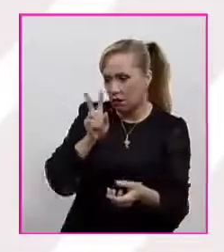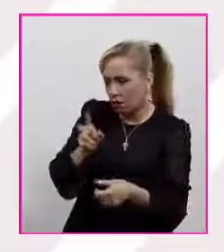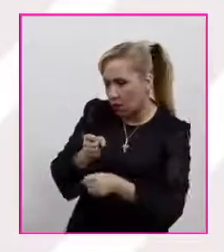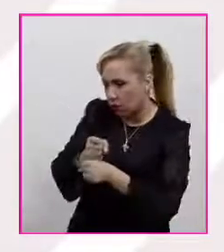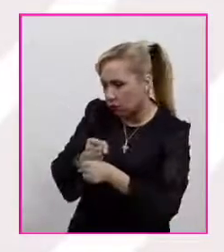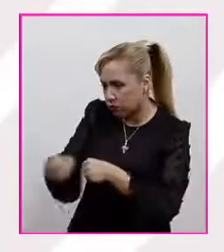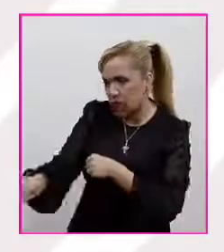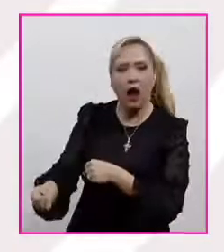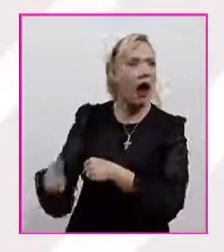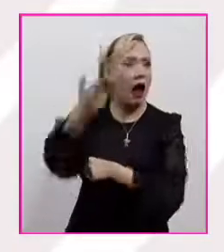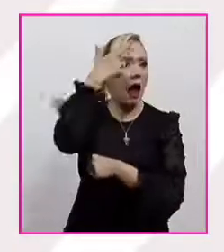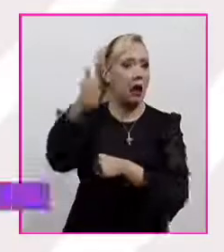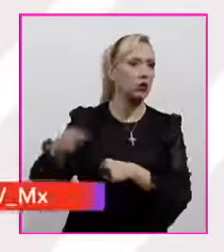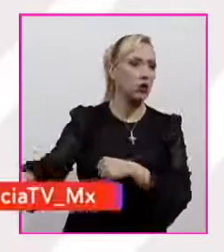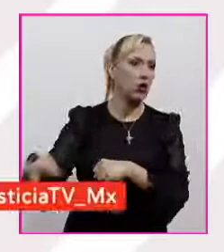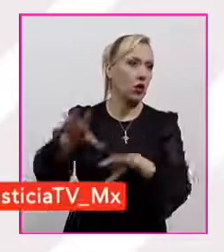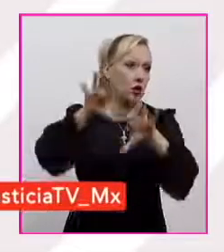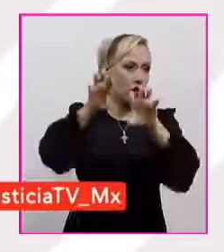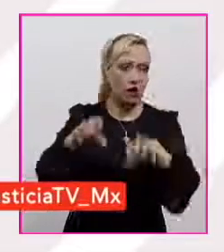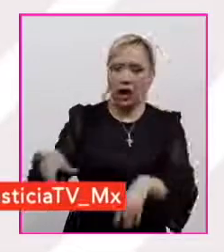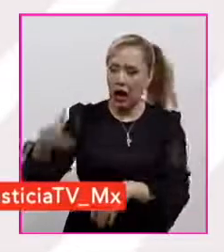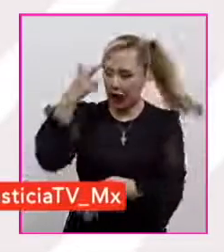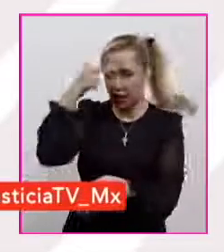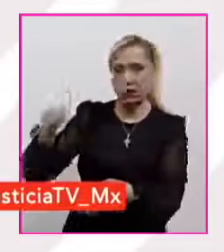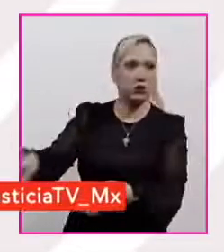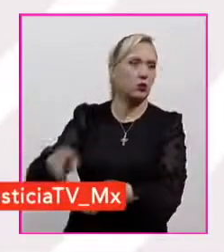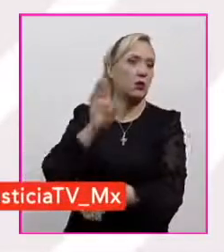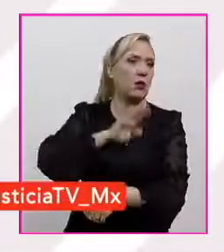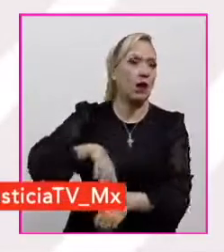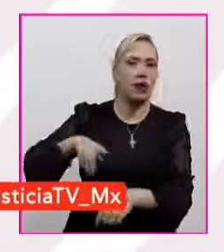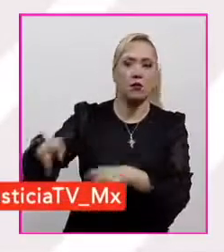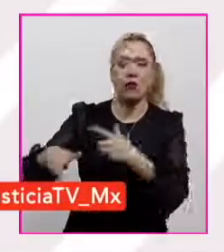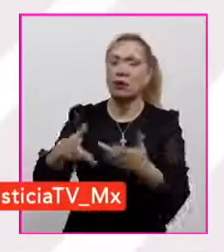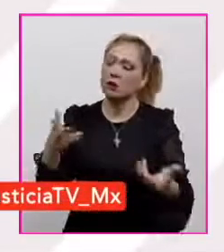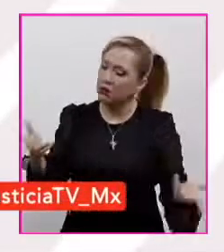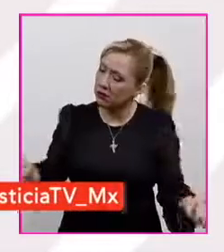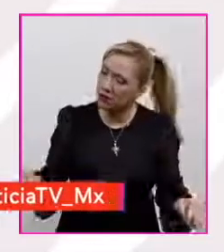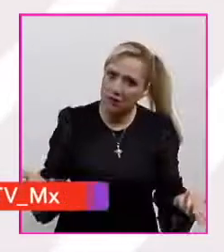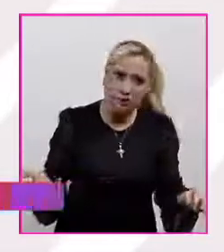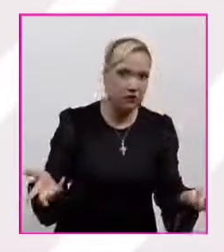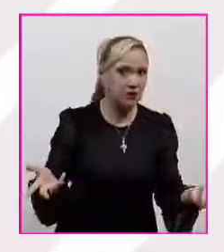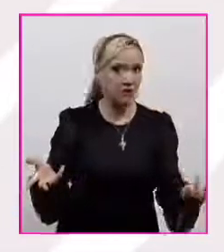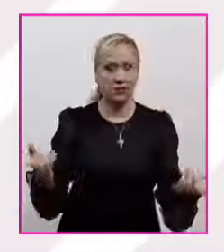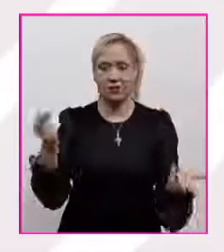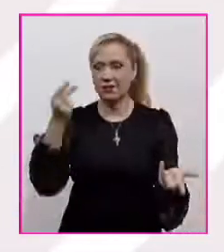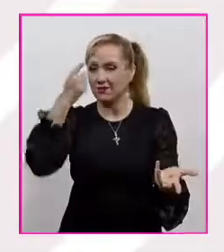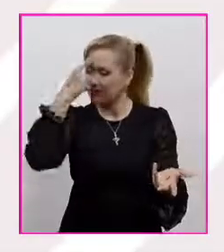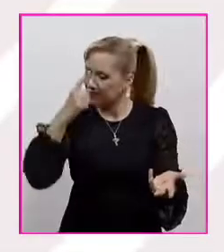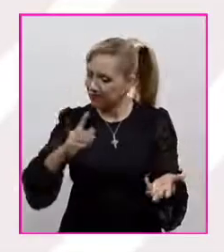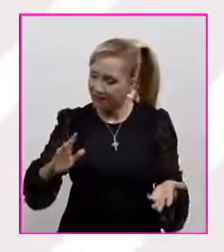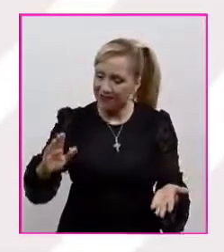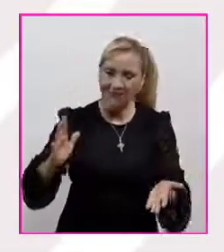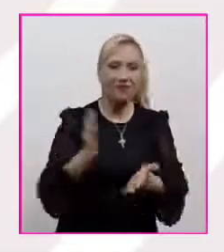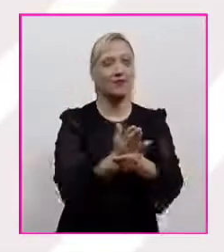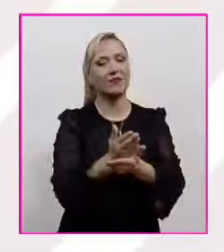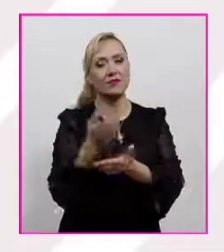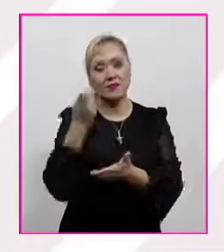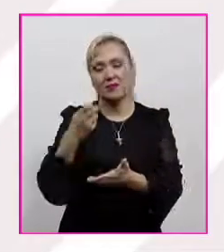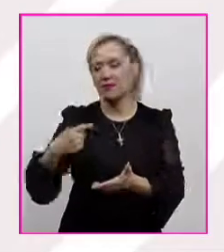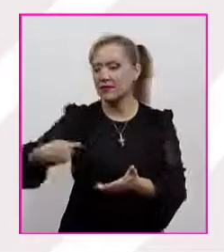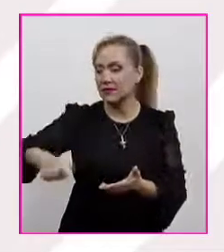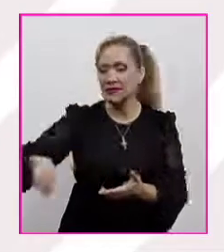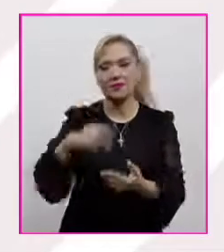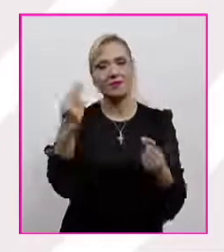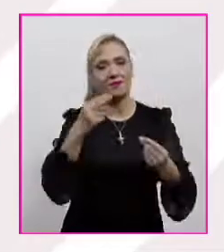quedar. Pero entonces, ¿cómo desde sociedad civil lo podremos contrarrestar? Y ahí está nuestro papel, ahí está involucrar, ahí está sumar a